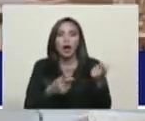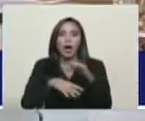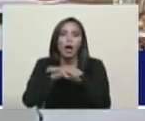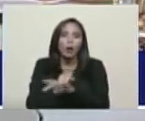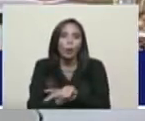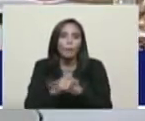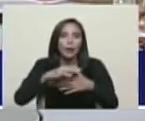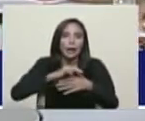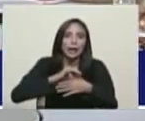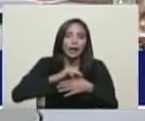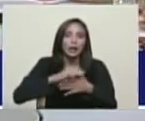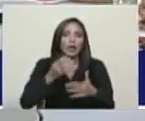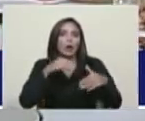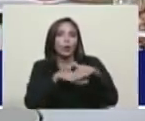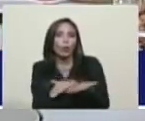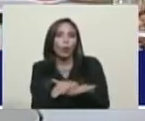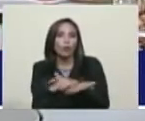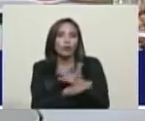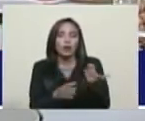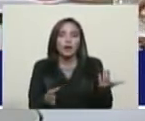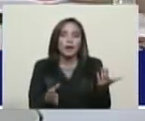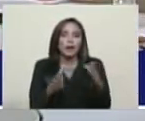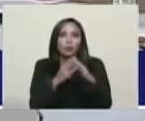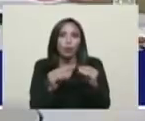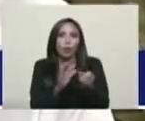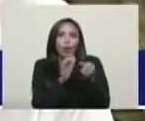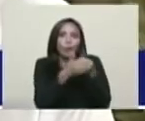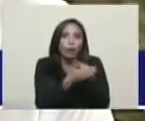que le da la gana, la vuelven a esconder, la vuelven a poner, 100 años.